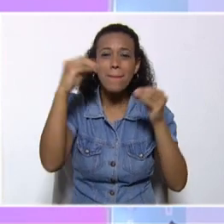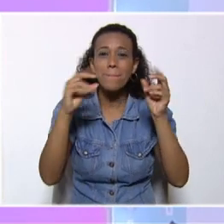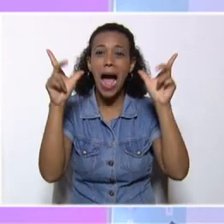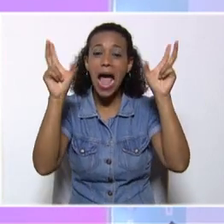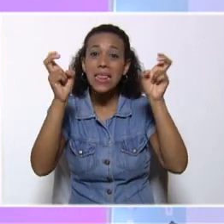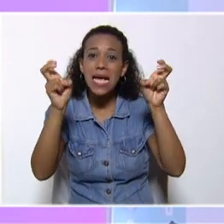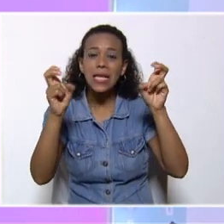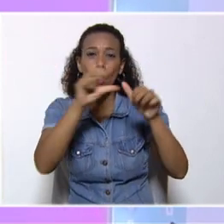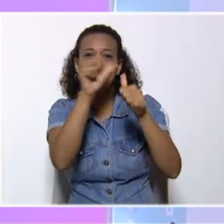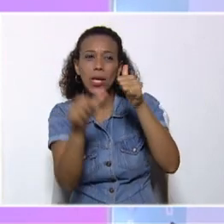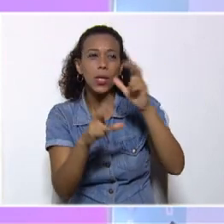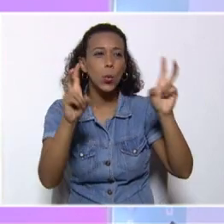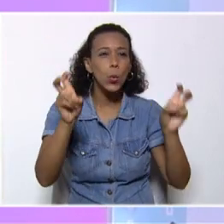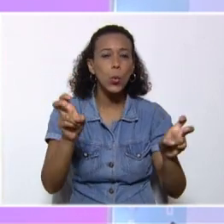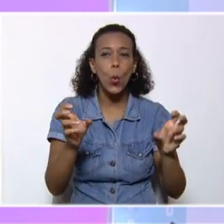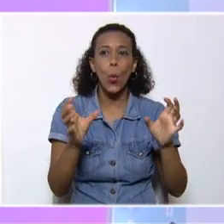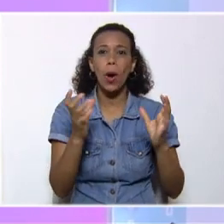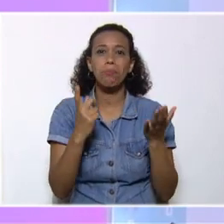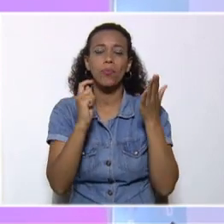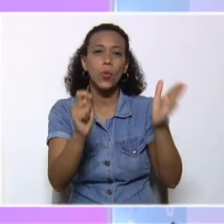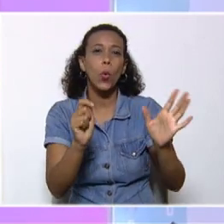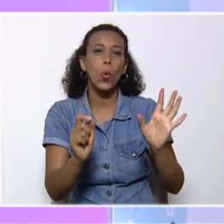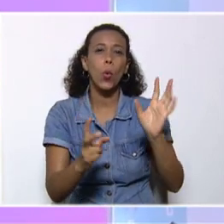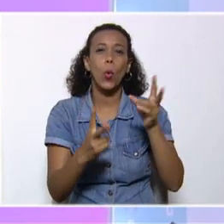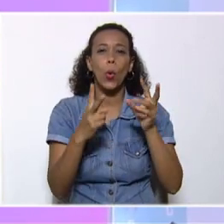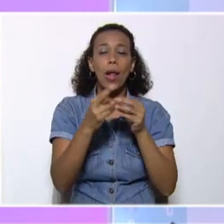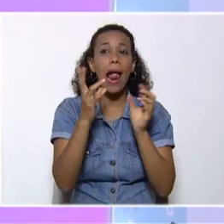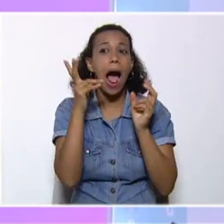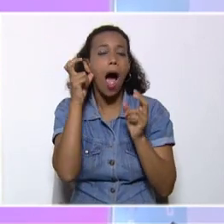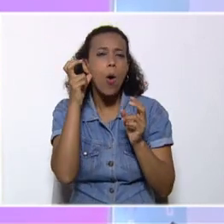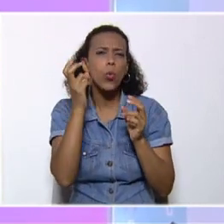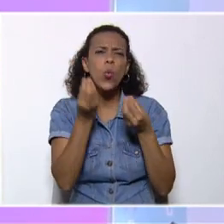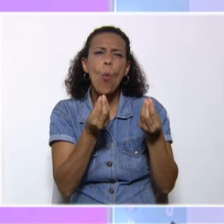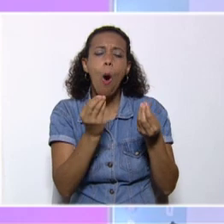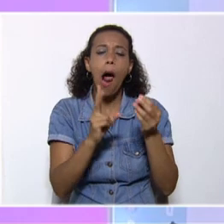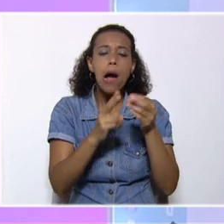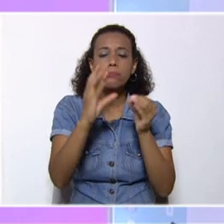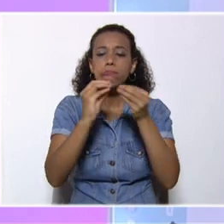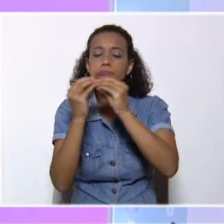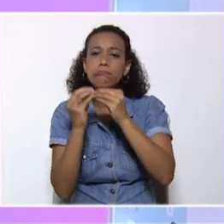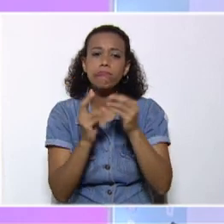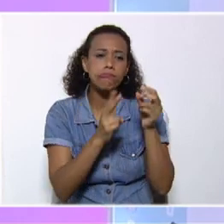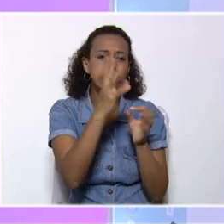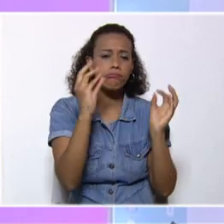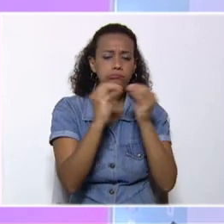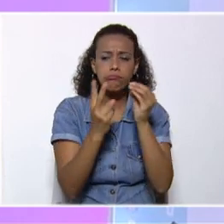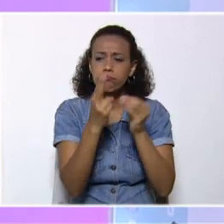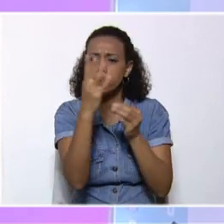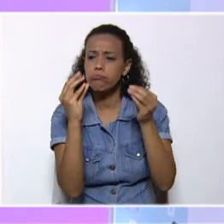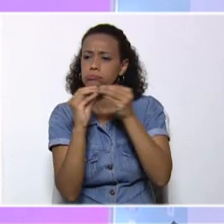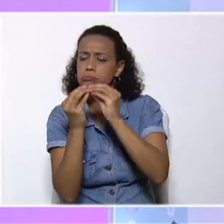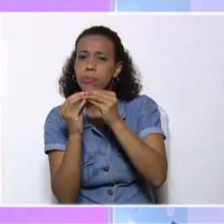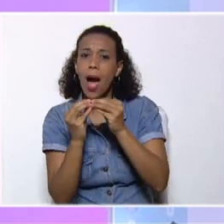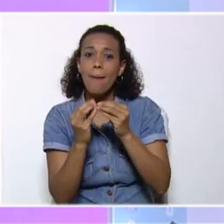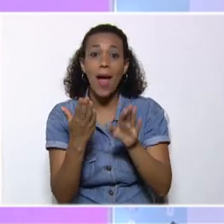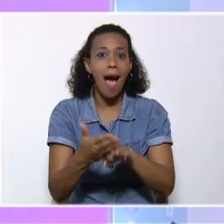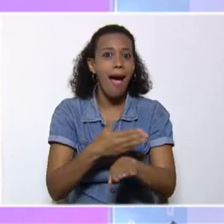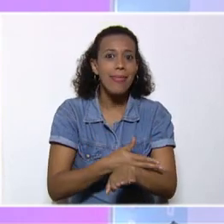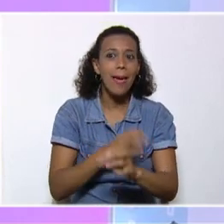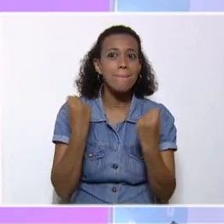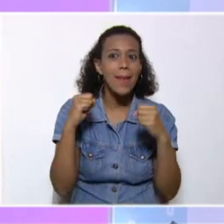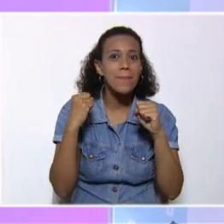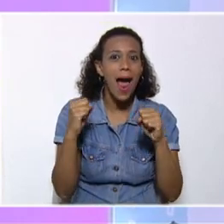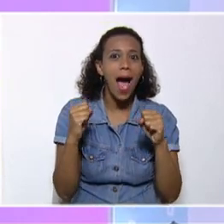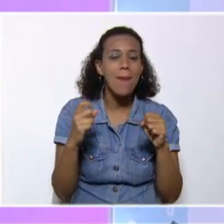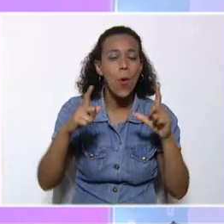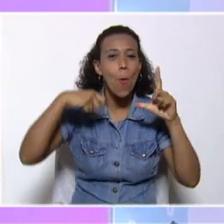títulos, subtítulos, créditos, editar el audio y muchísimos otros elementos que yo no les quiero adelantar porque les